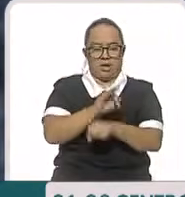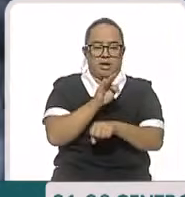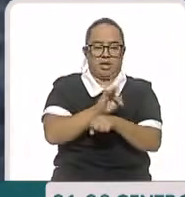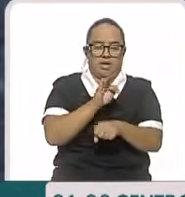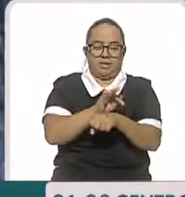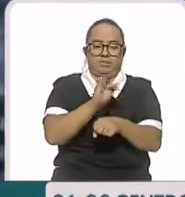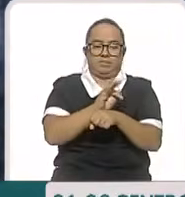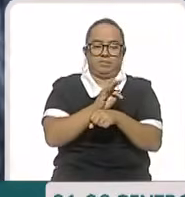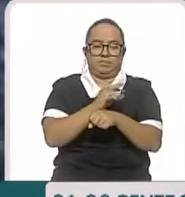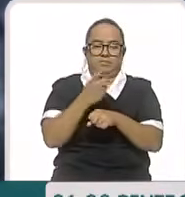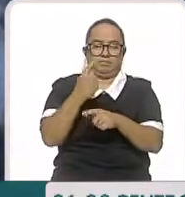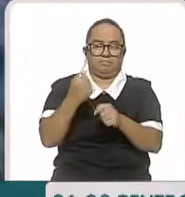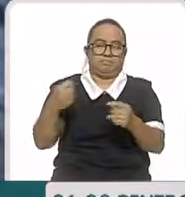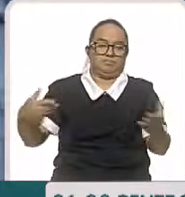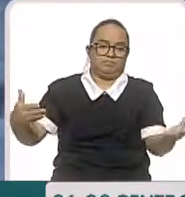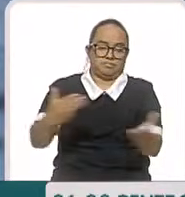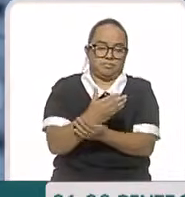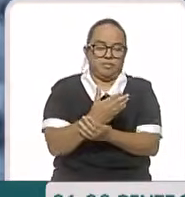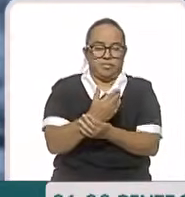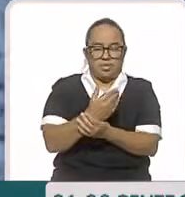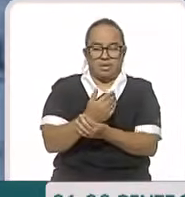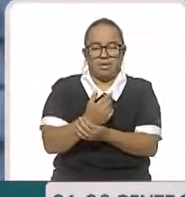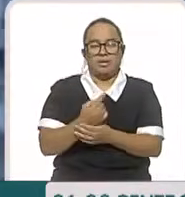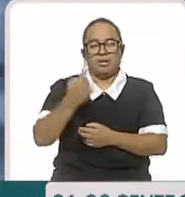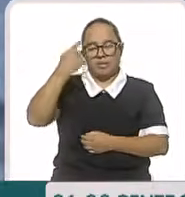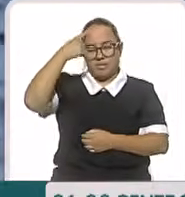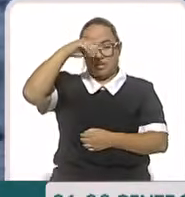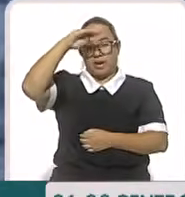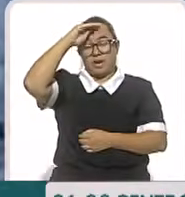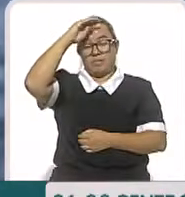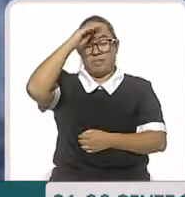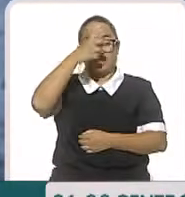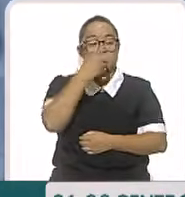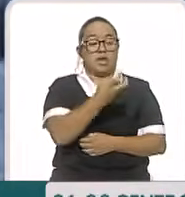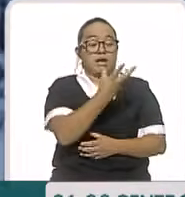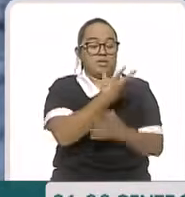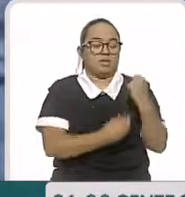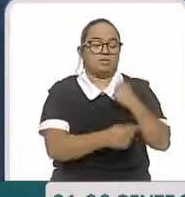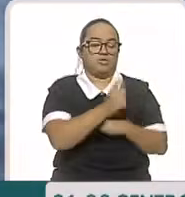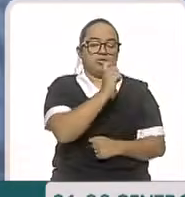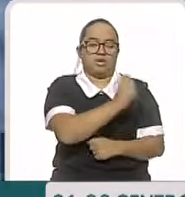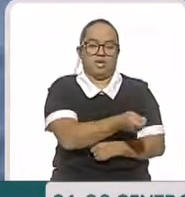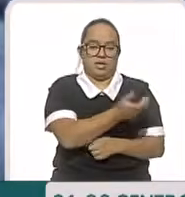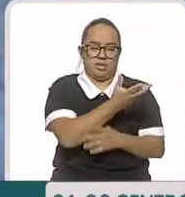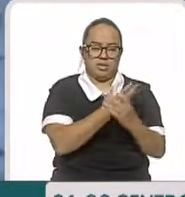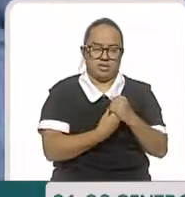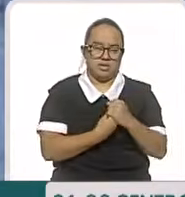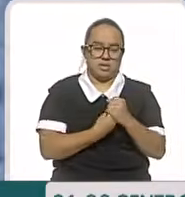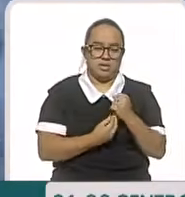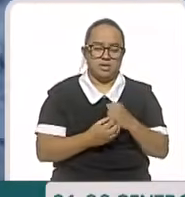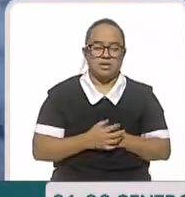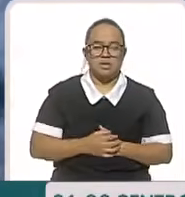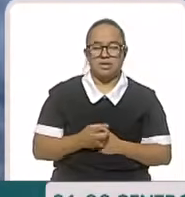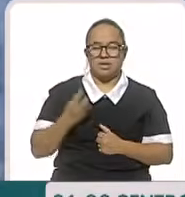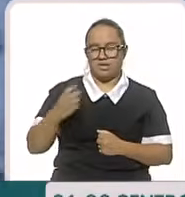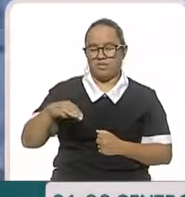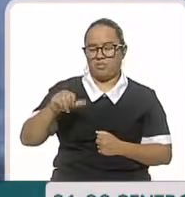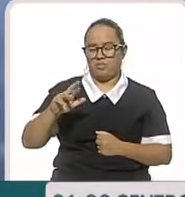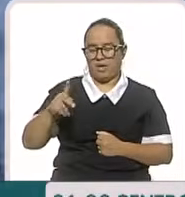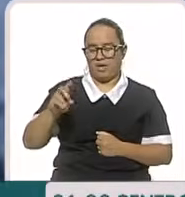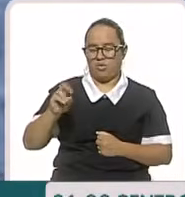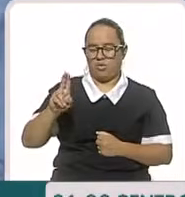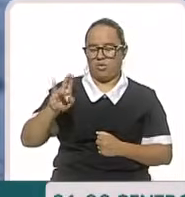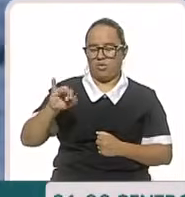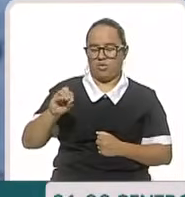la operación, digamos, para detener a lo que considera un fugitivo, como escuchamos decir al secretario de Estado Marco Rubio. Sin